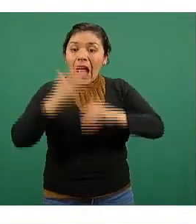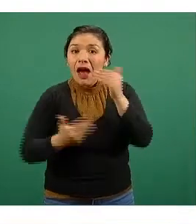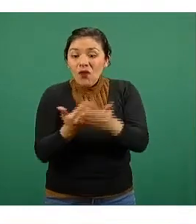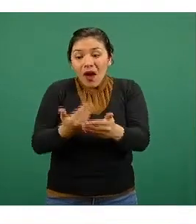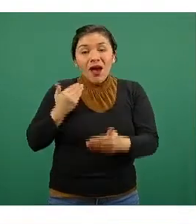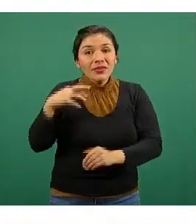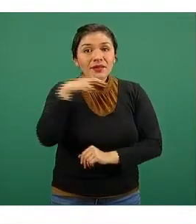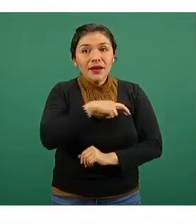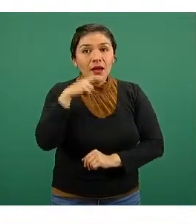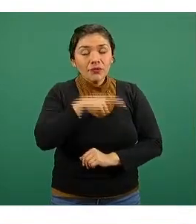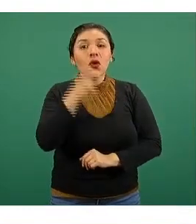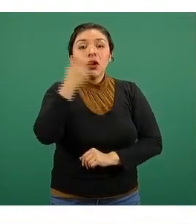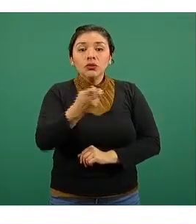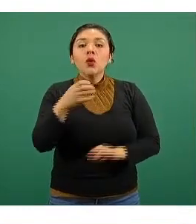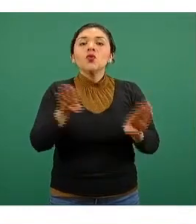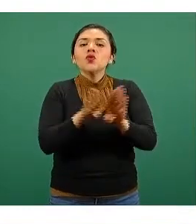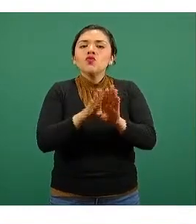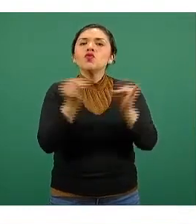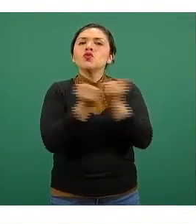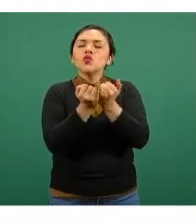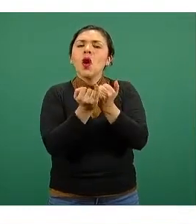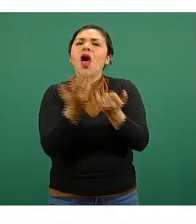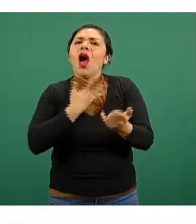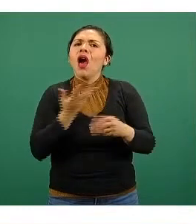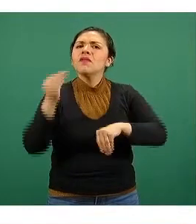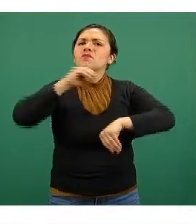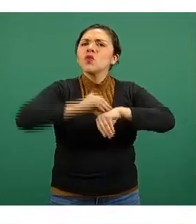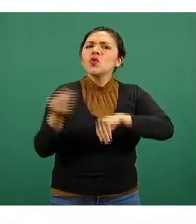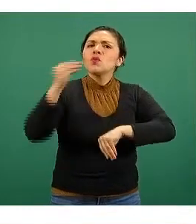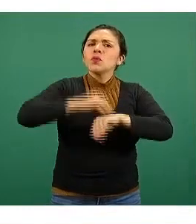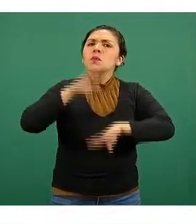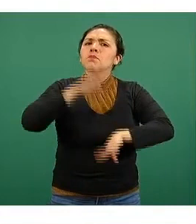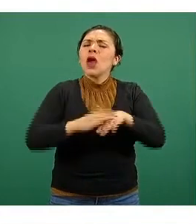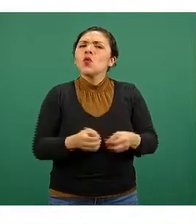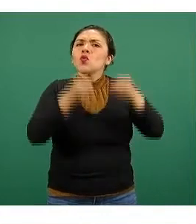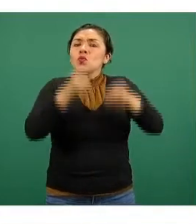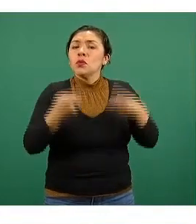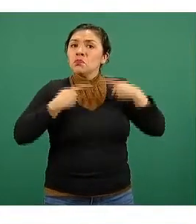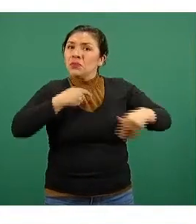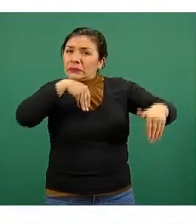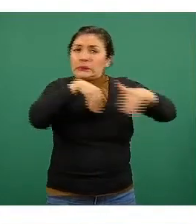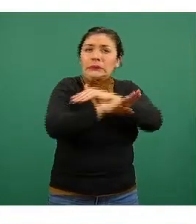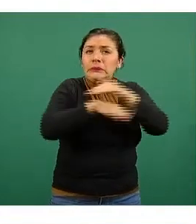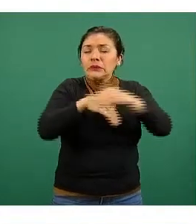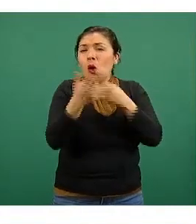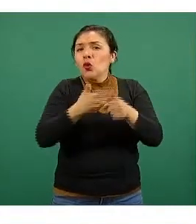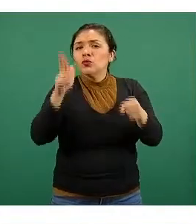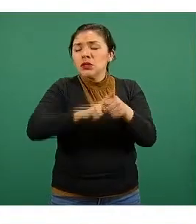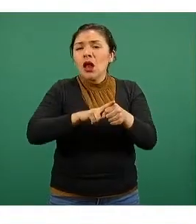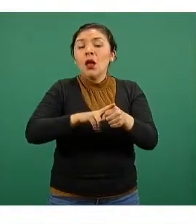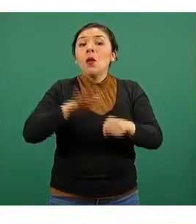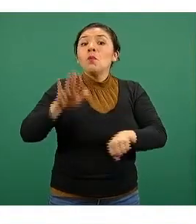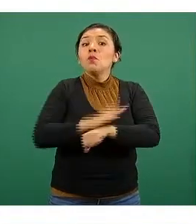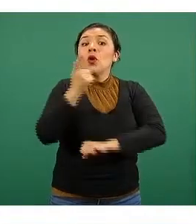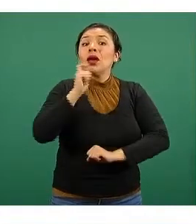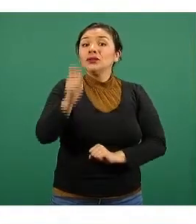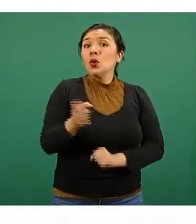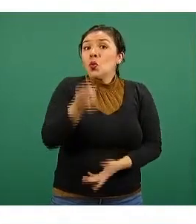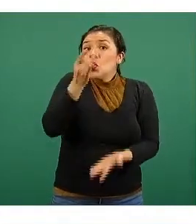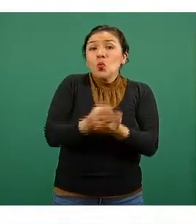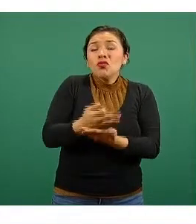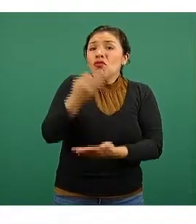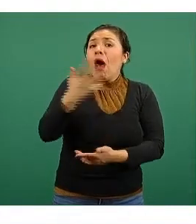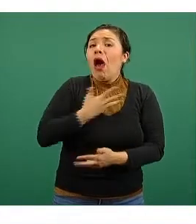posible, y además en relación a cómo se va presentando la ocupación, porque con un 30% solo